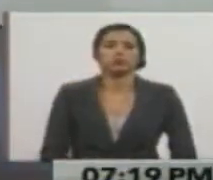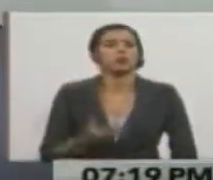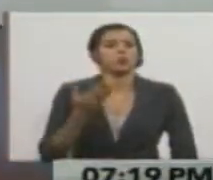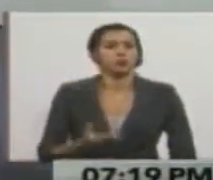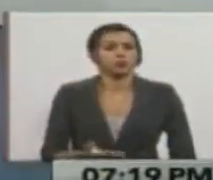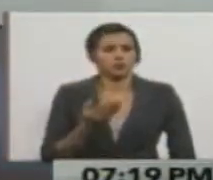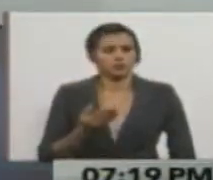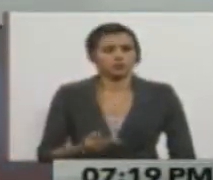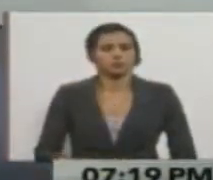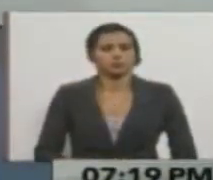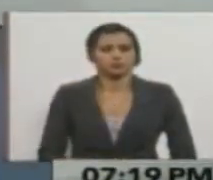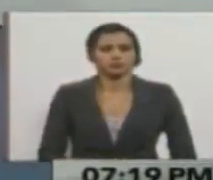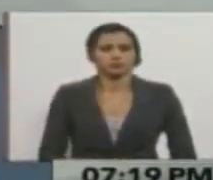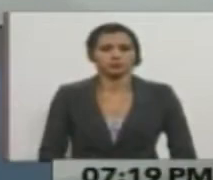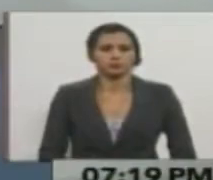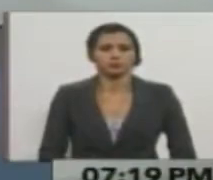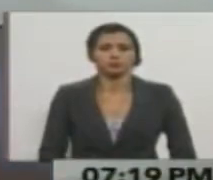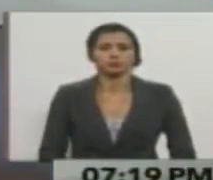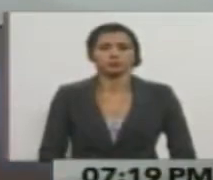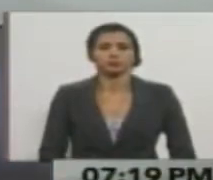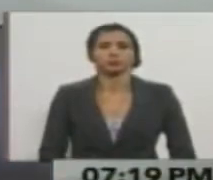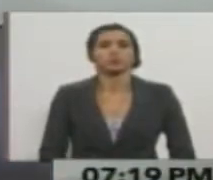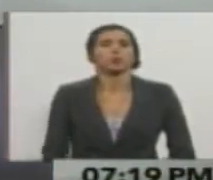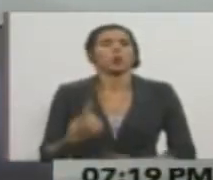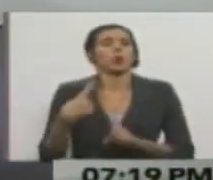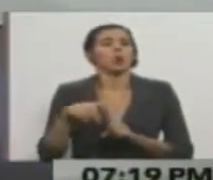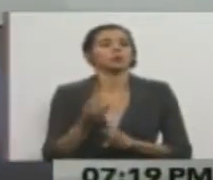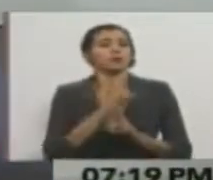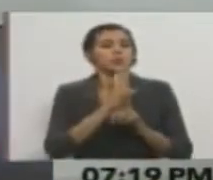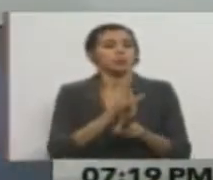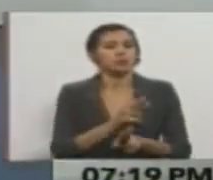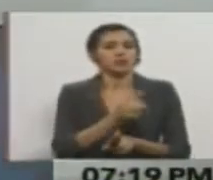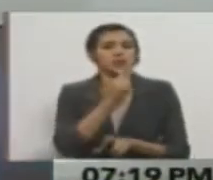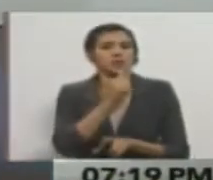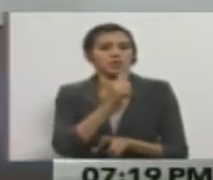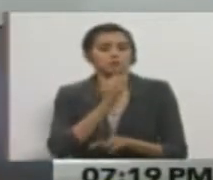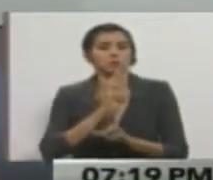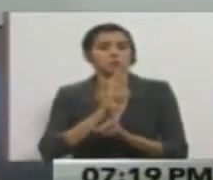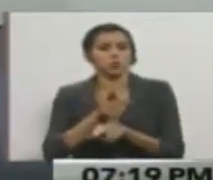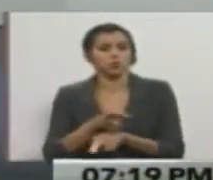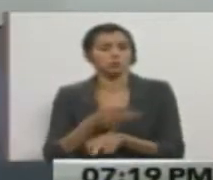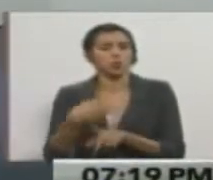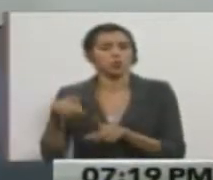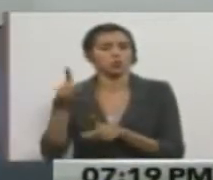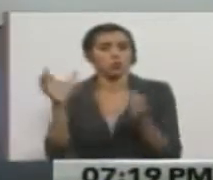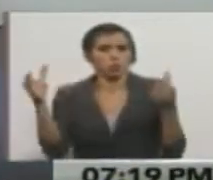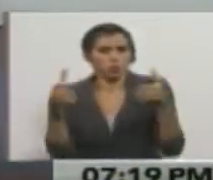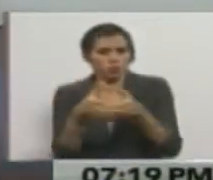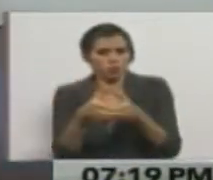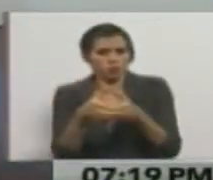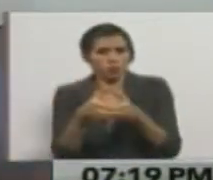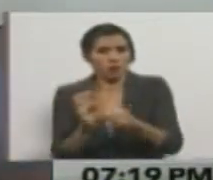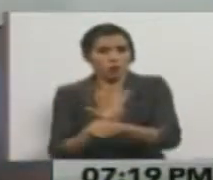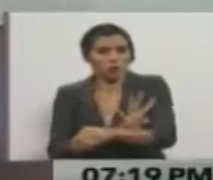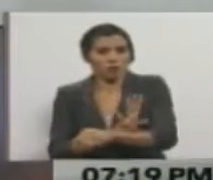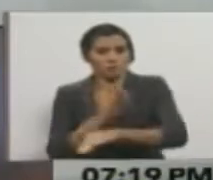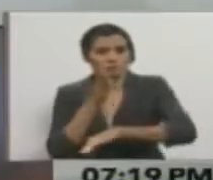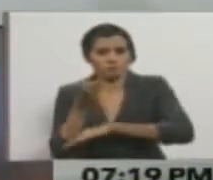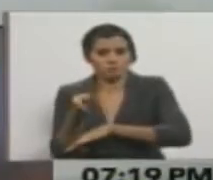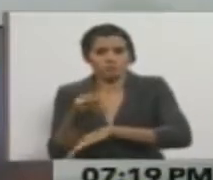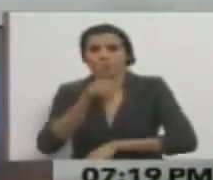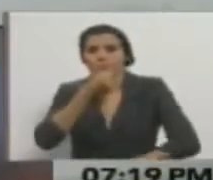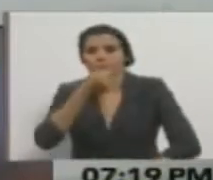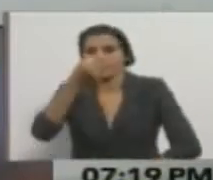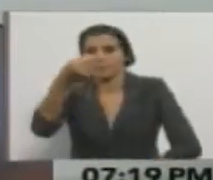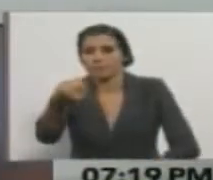Importante saber también otras reacciones que se dieron. El equipo de laiguana.tv llevó los micrófonos de La